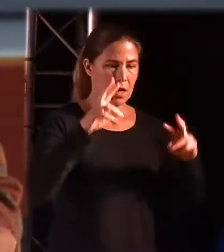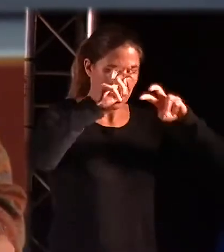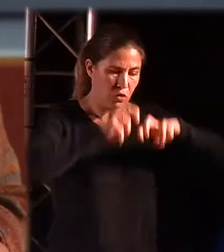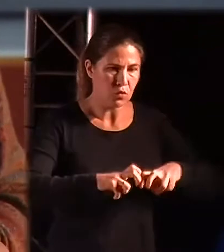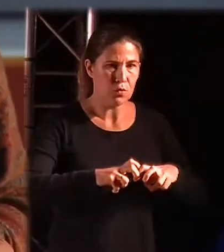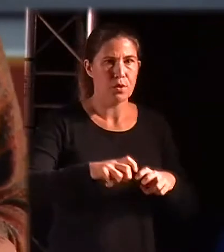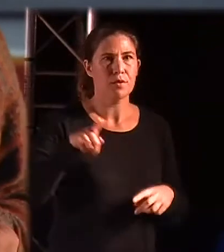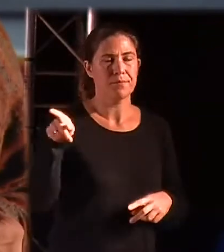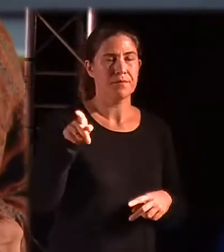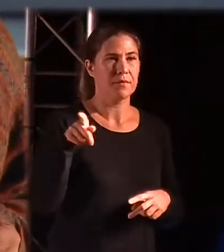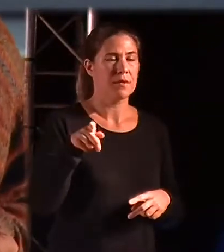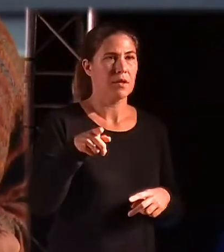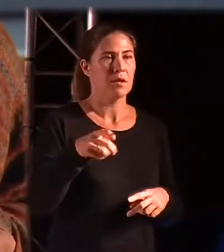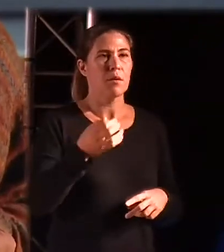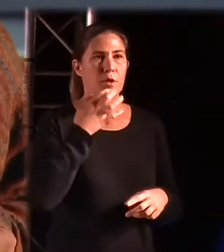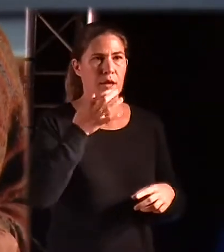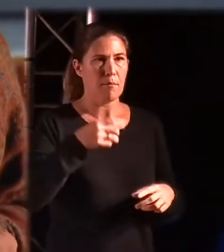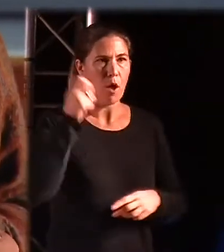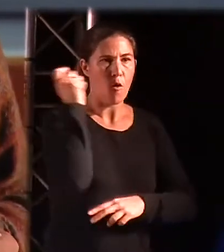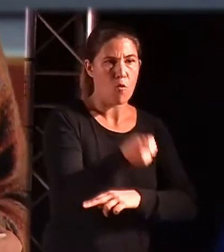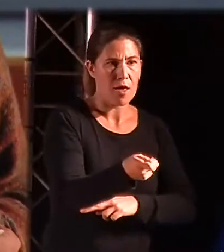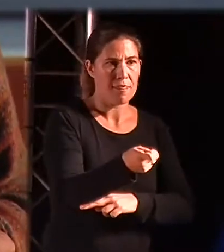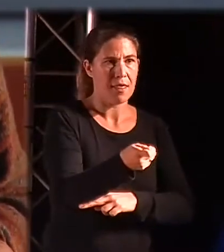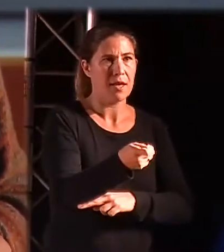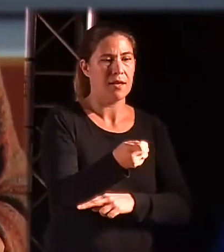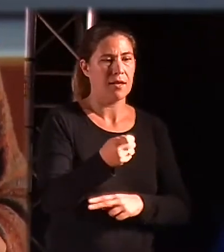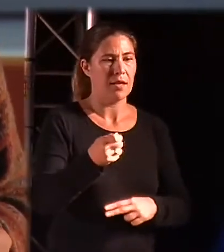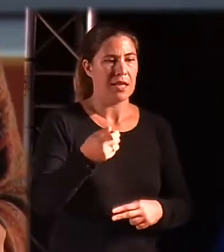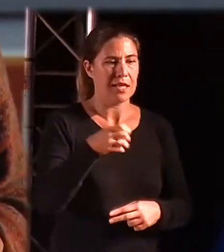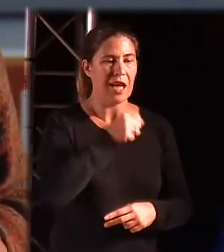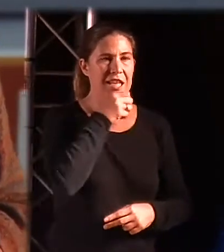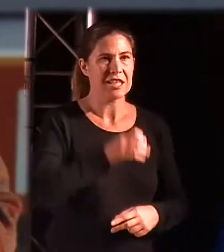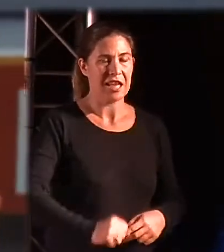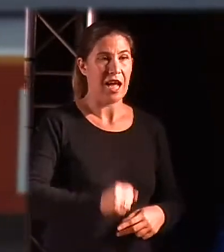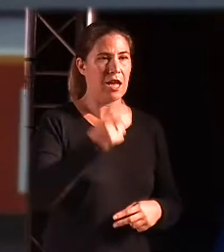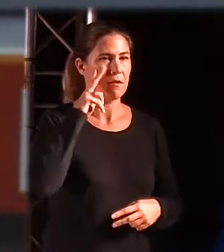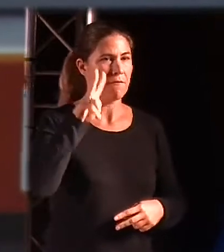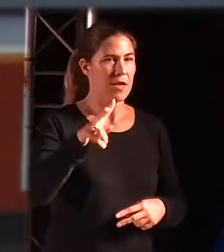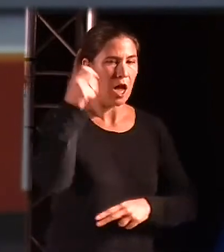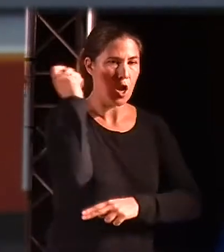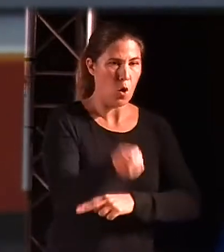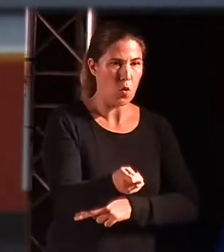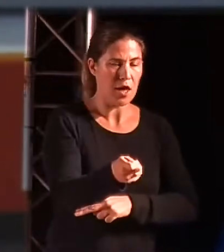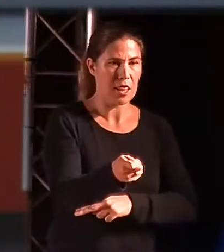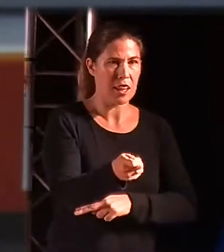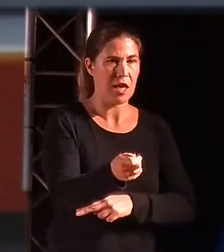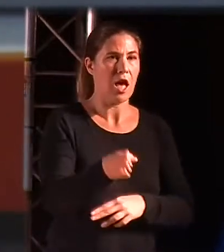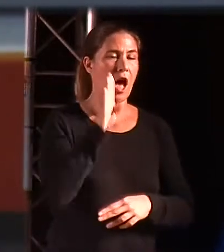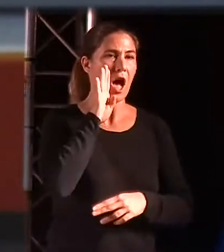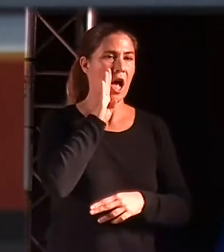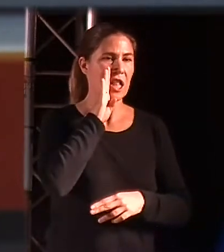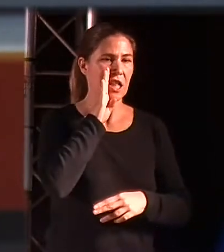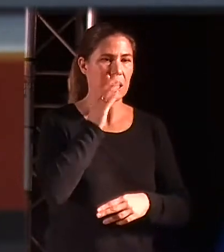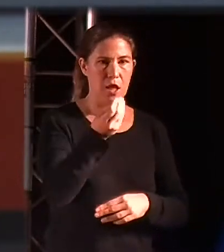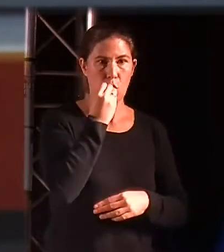encanta, sobre jueces en Israel, se vio que cuando sus señorías dictaban sentencia justo antes de